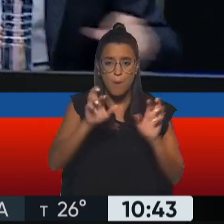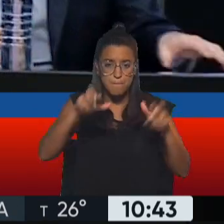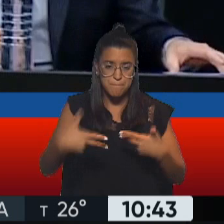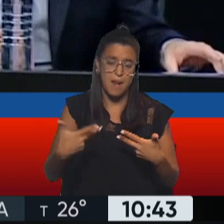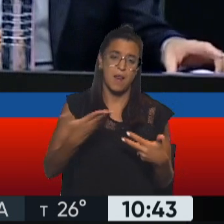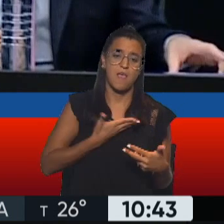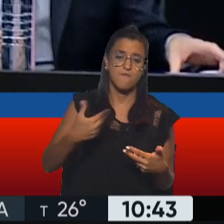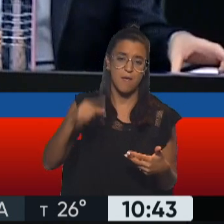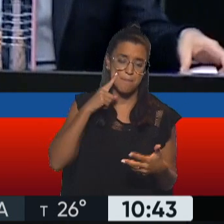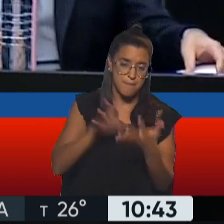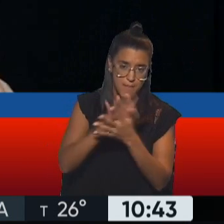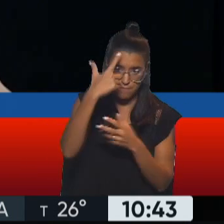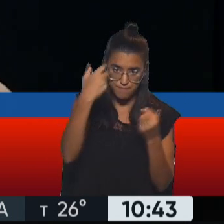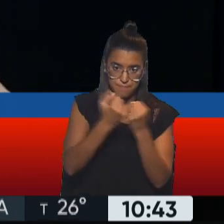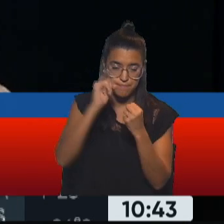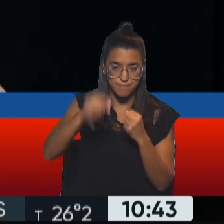el Fondo Monetario Internacional.